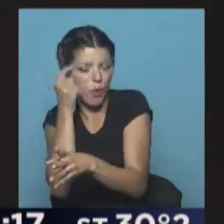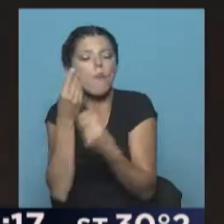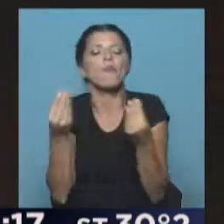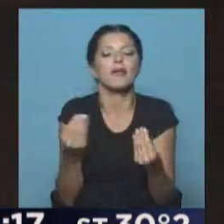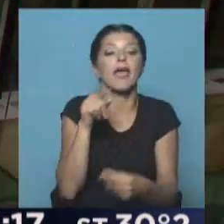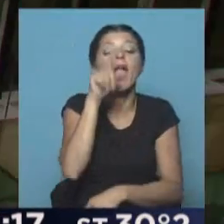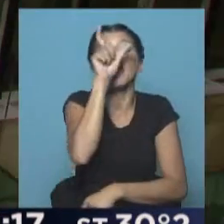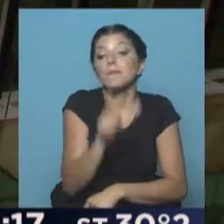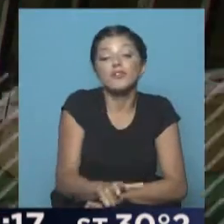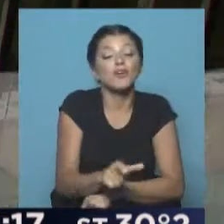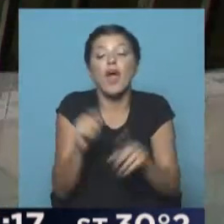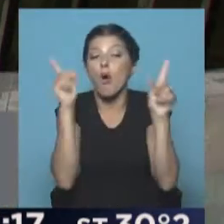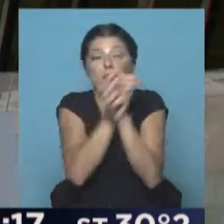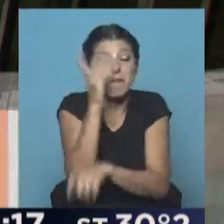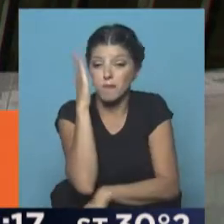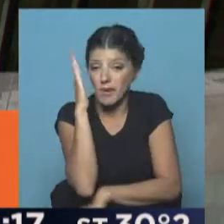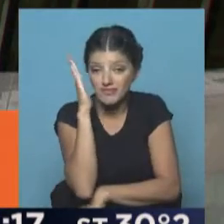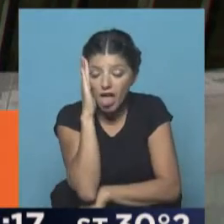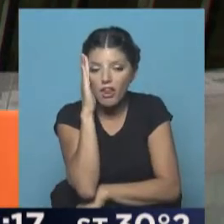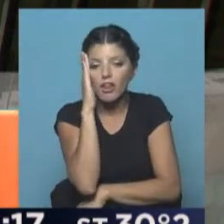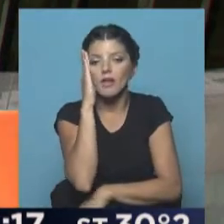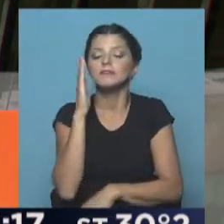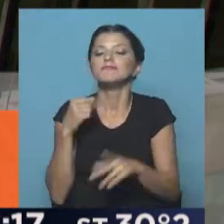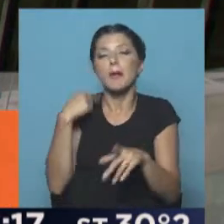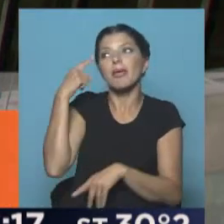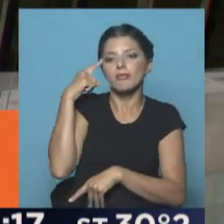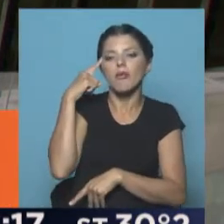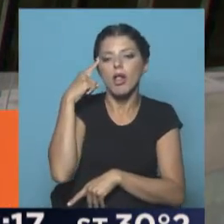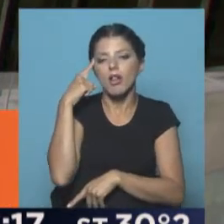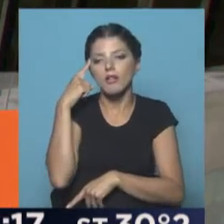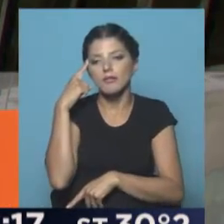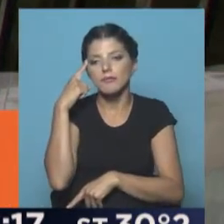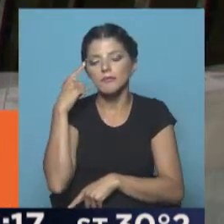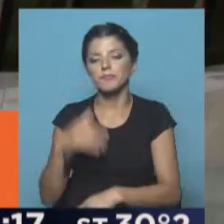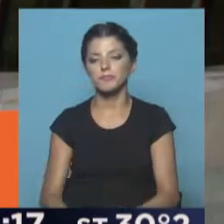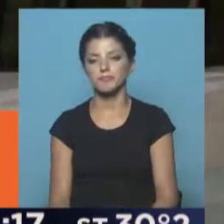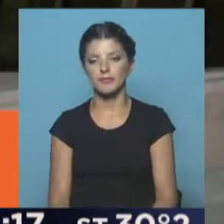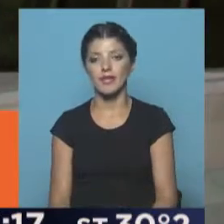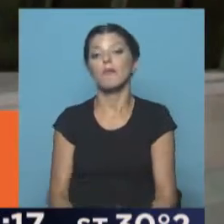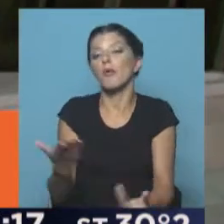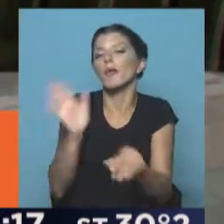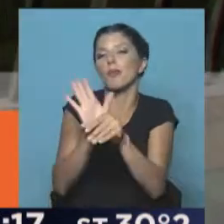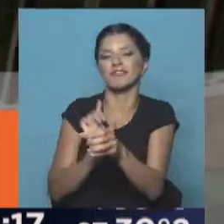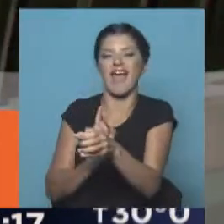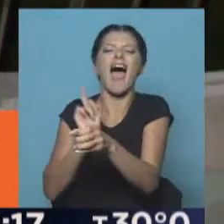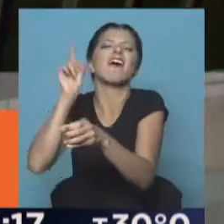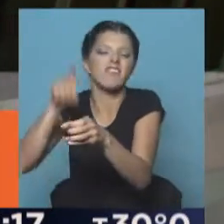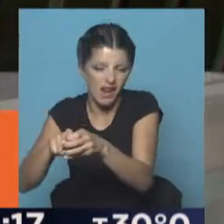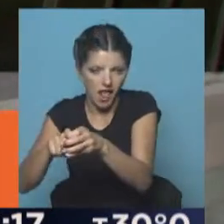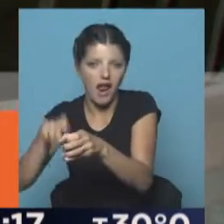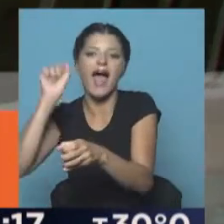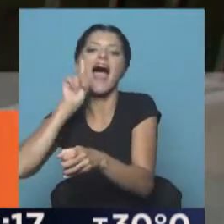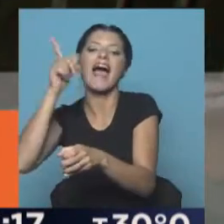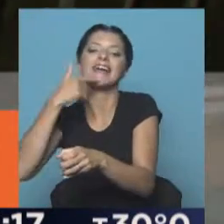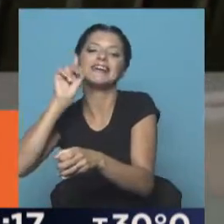con dificultades que encontraban en el tema, digamos, en afiliarse, por decirlo así, a ISIS, una